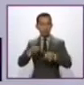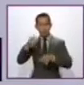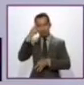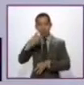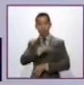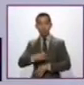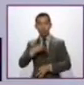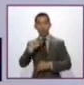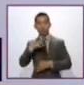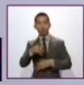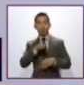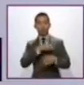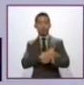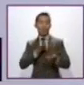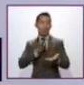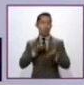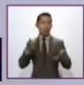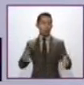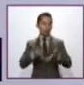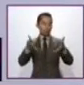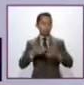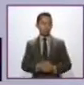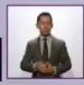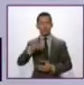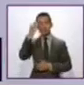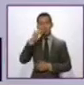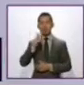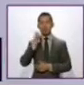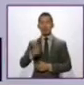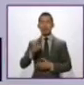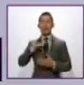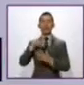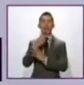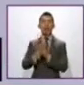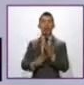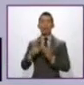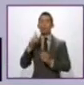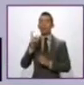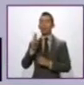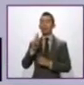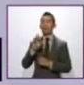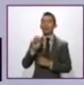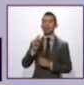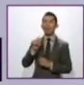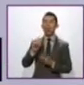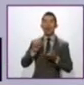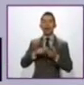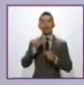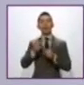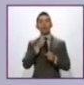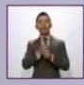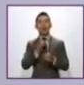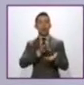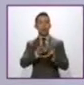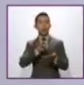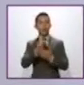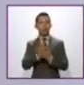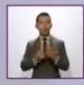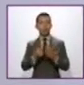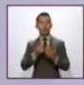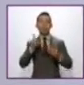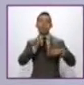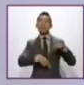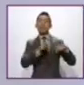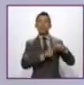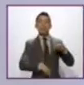a su familia. Ante la caída y la desaparición de programas como Prospera y Oportunidades, donde muchísimas mujeres pudieron